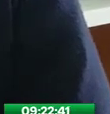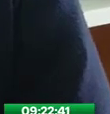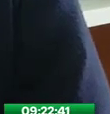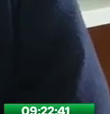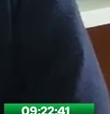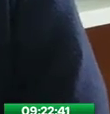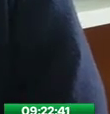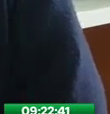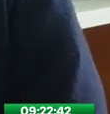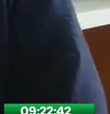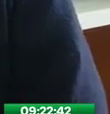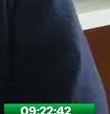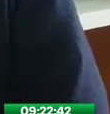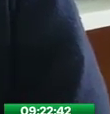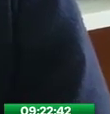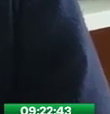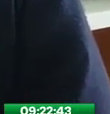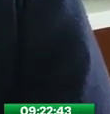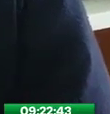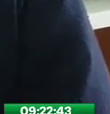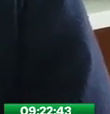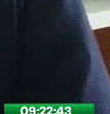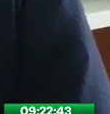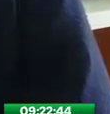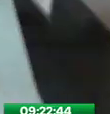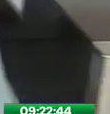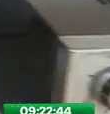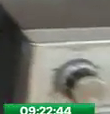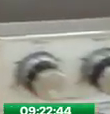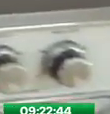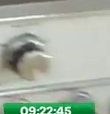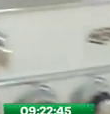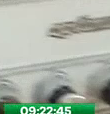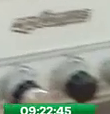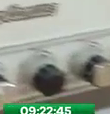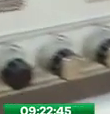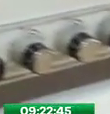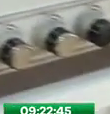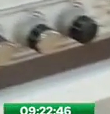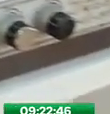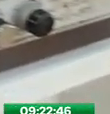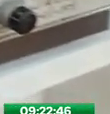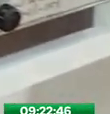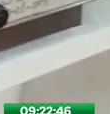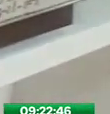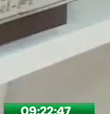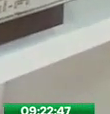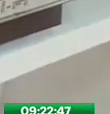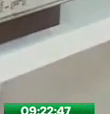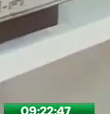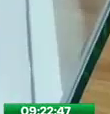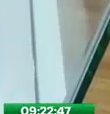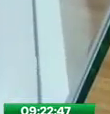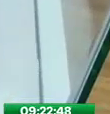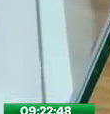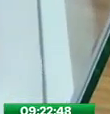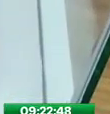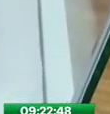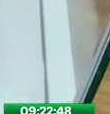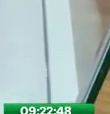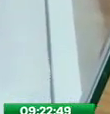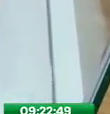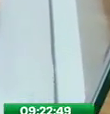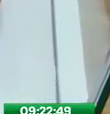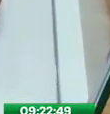buen una muy buena cantidad de equipo el museo con el nombre de padre julián lorente